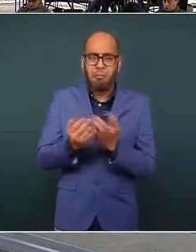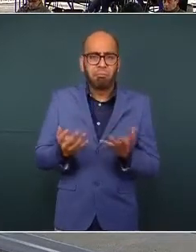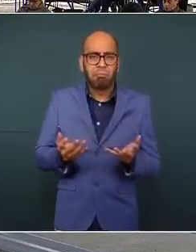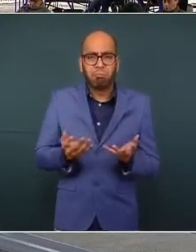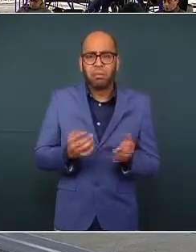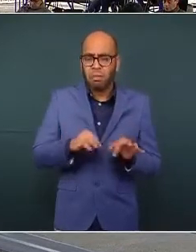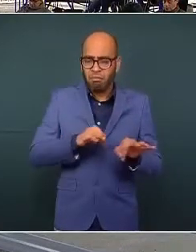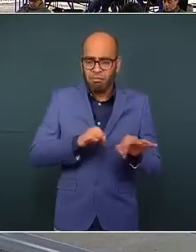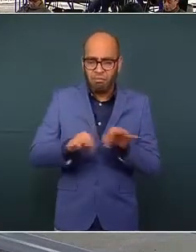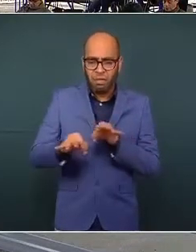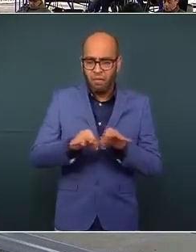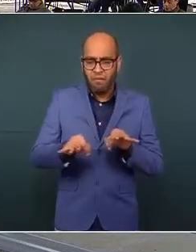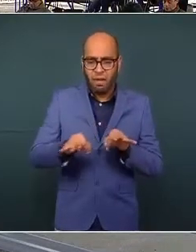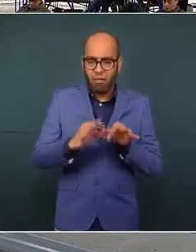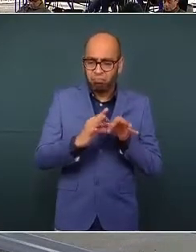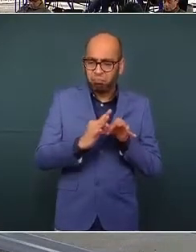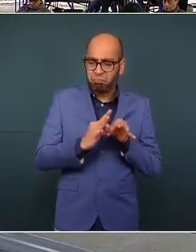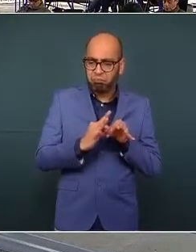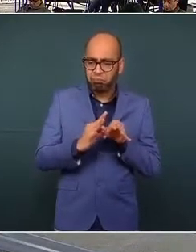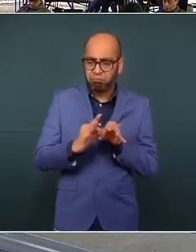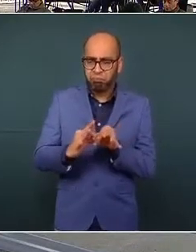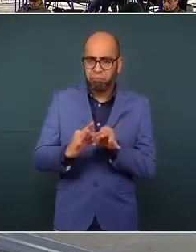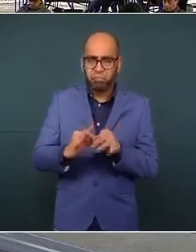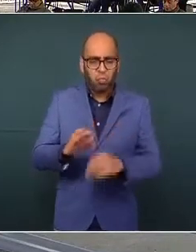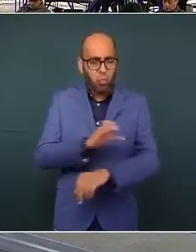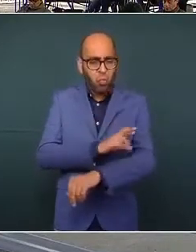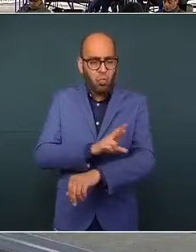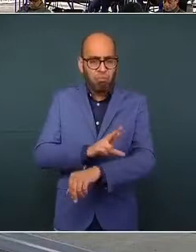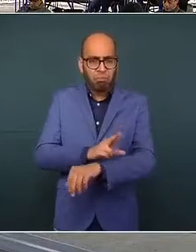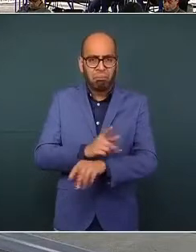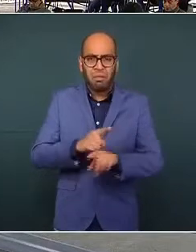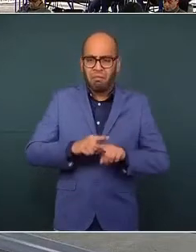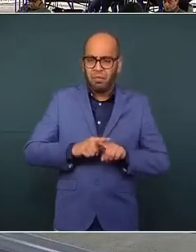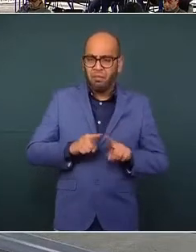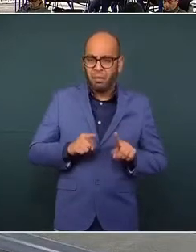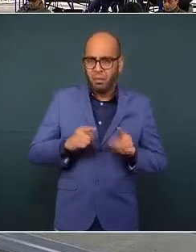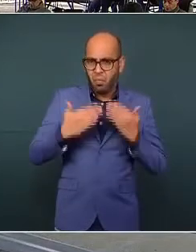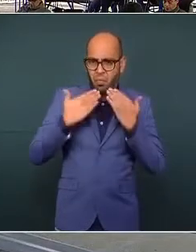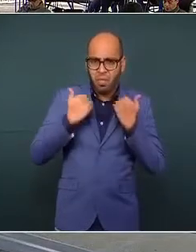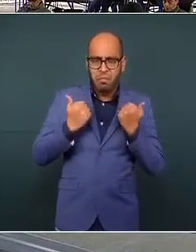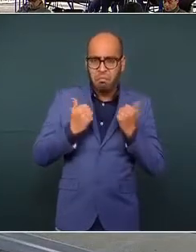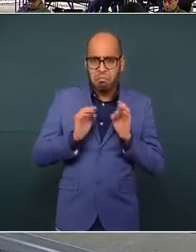trabajando de manera coordinada, sin diferencias.